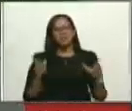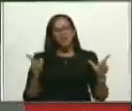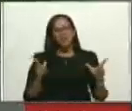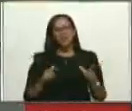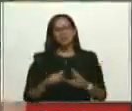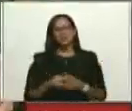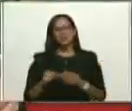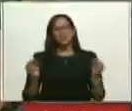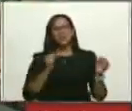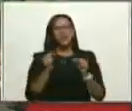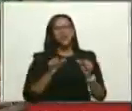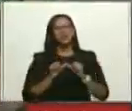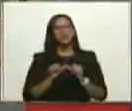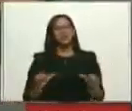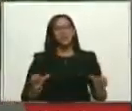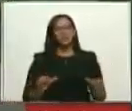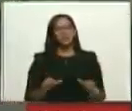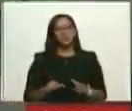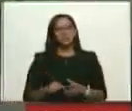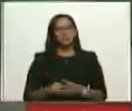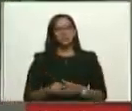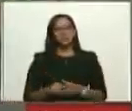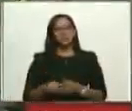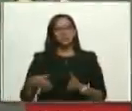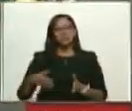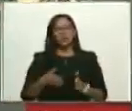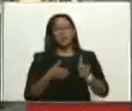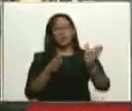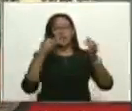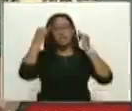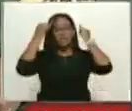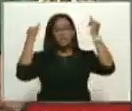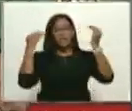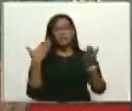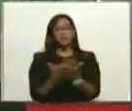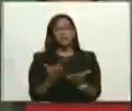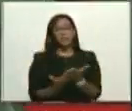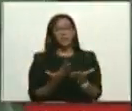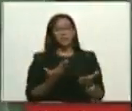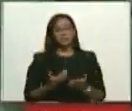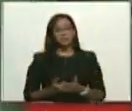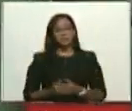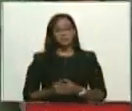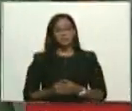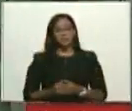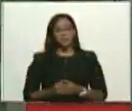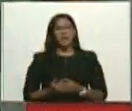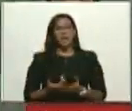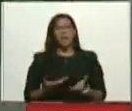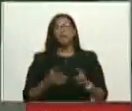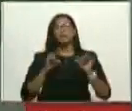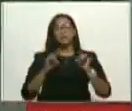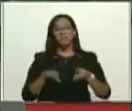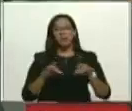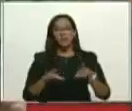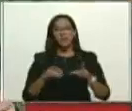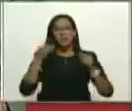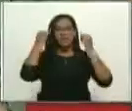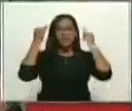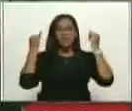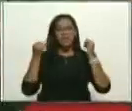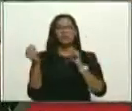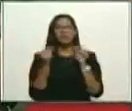de debate permanente, de corrientes, de ideas, de propuestas. Hemos sembrado la idea de un diálogo